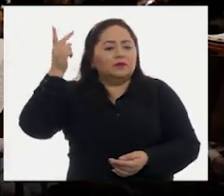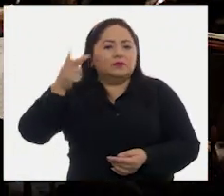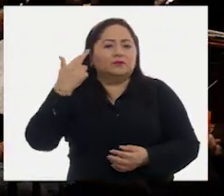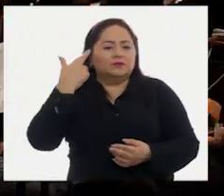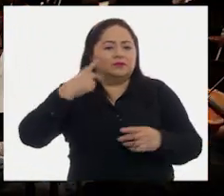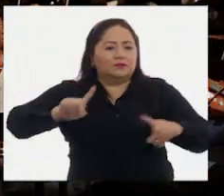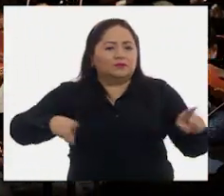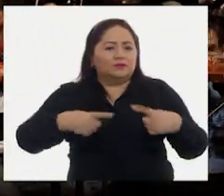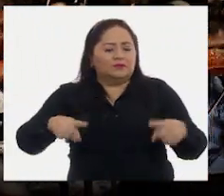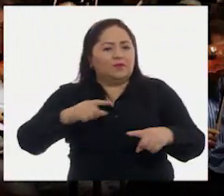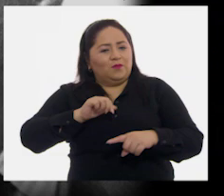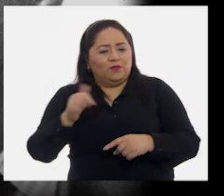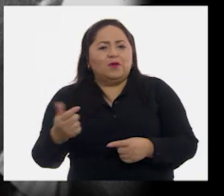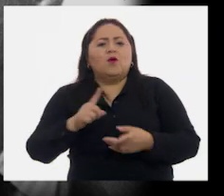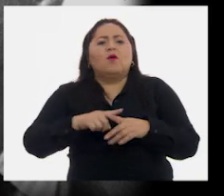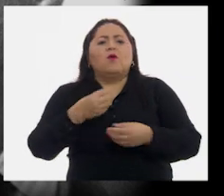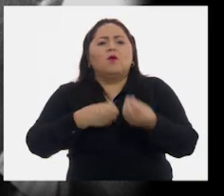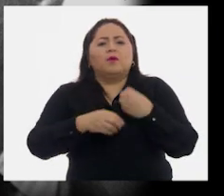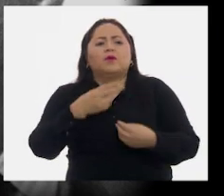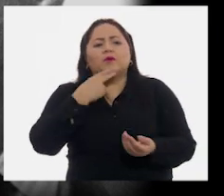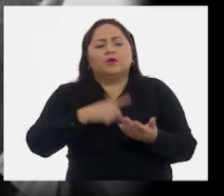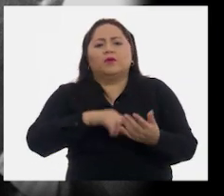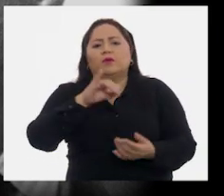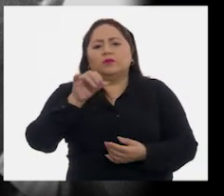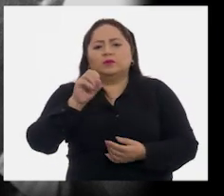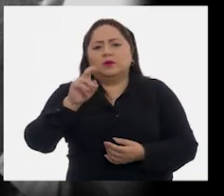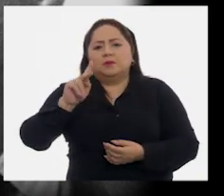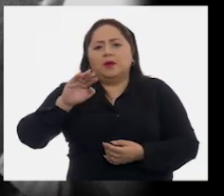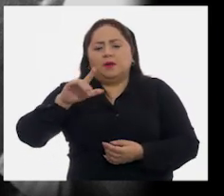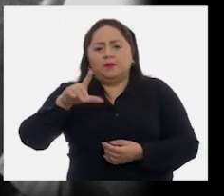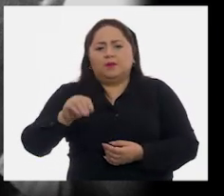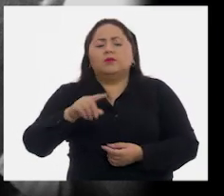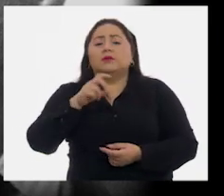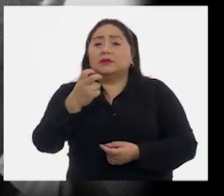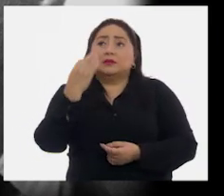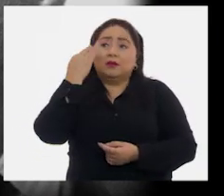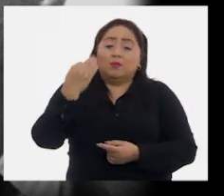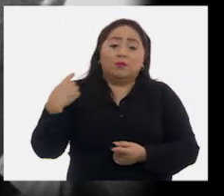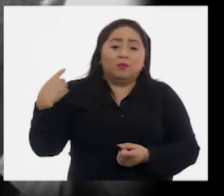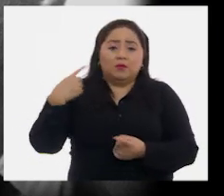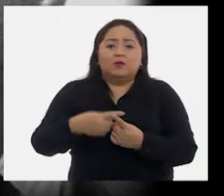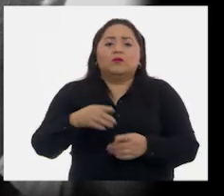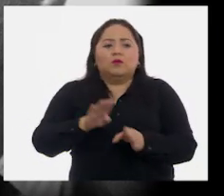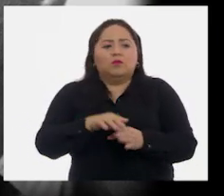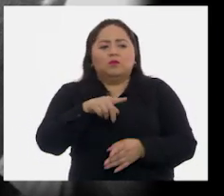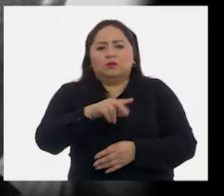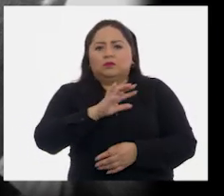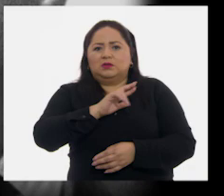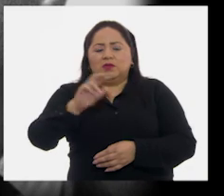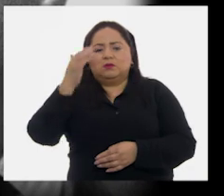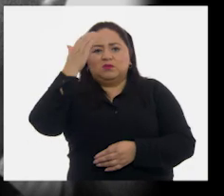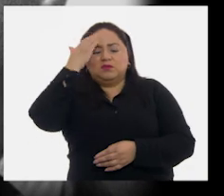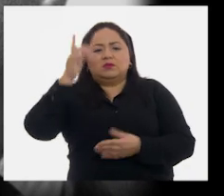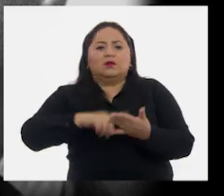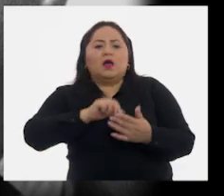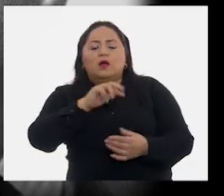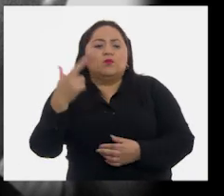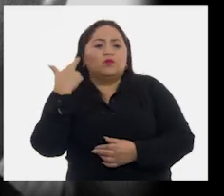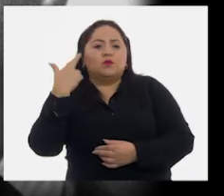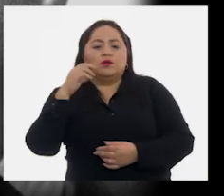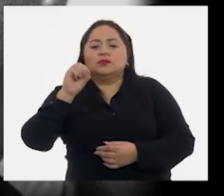Huapango, obra de juventud de José Pablo Moncayo, que desde entonces es un ícono del repertorio de la